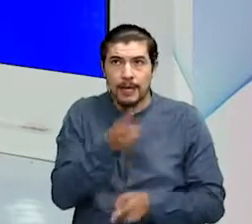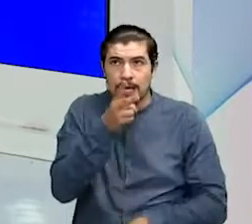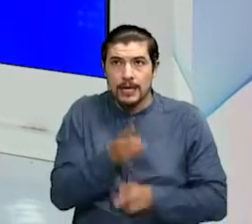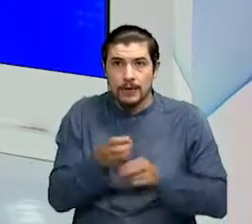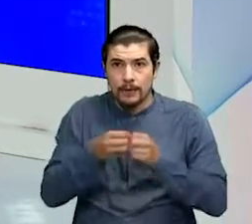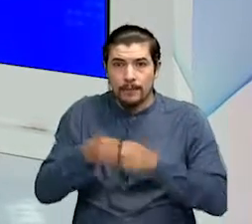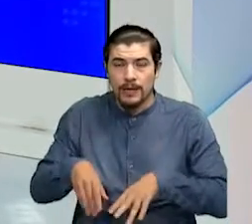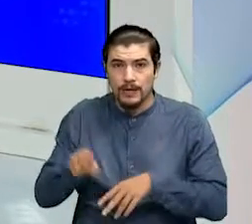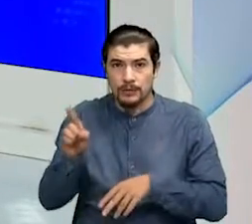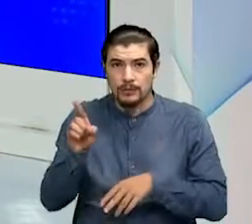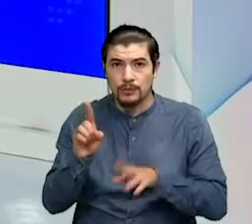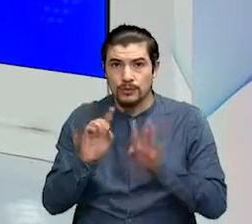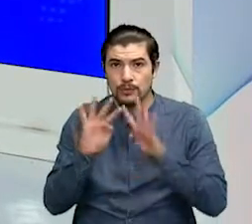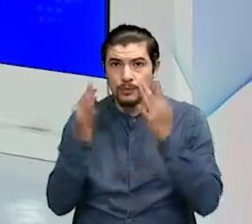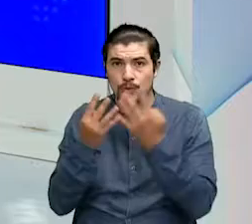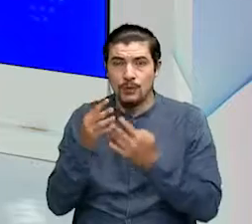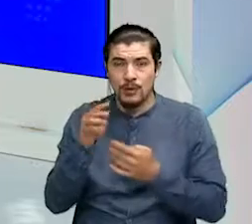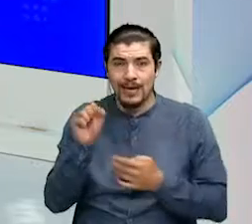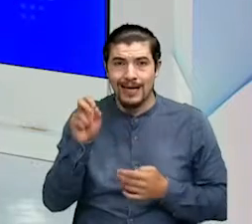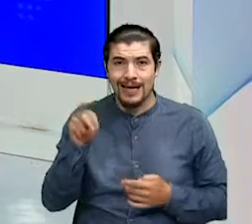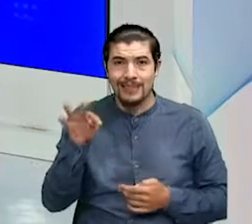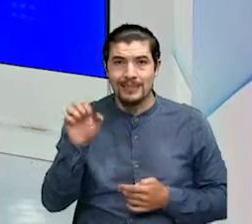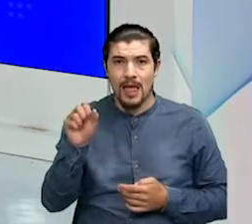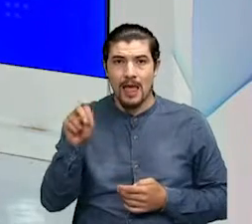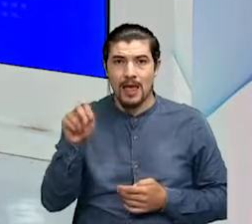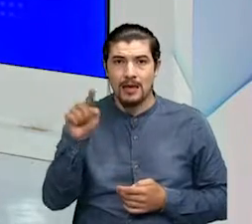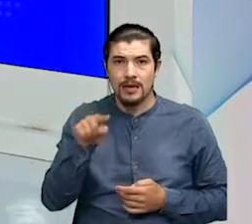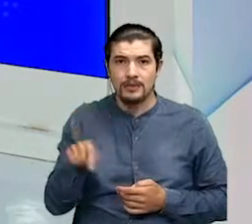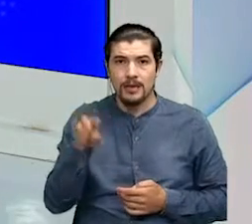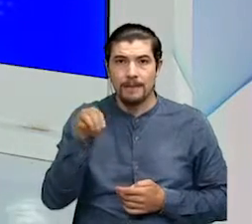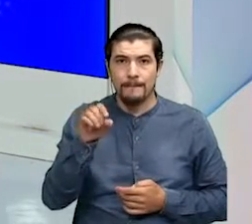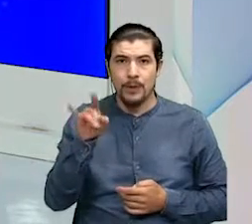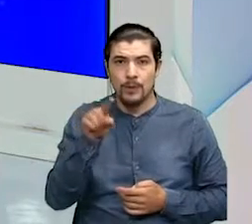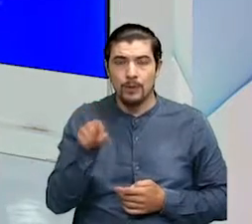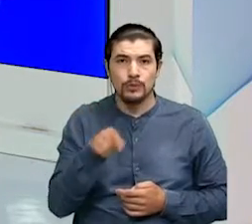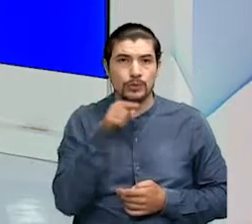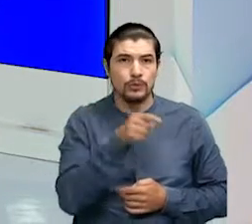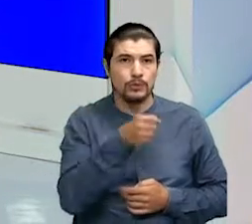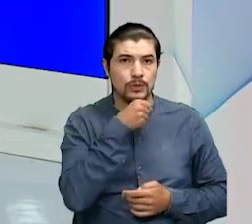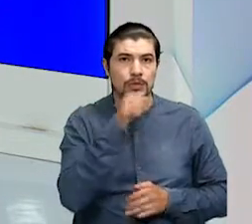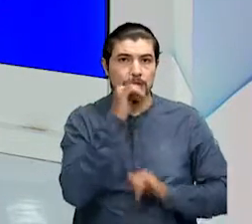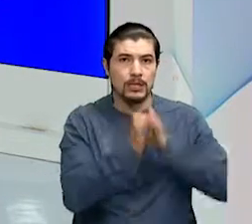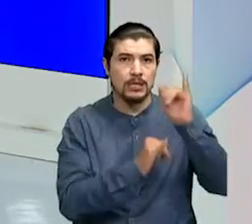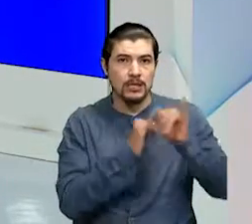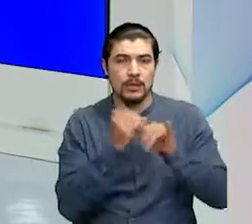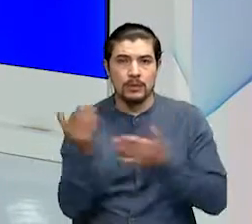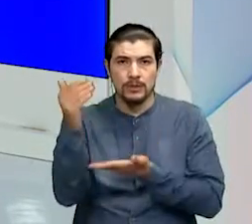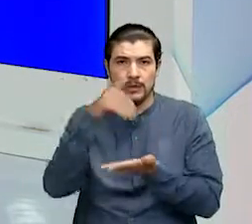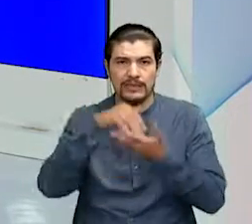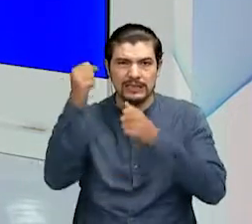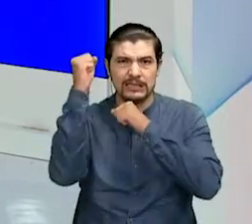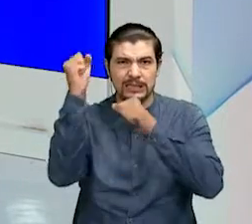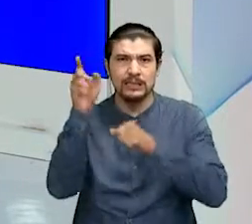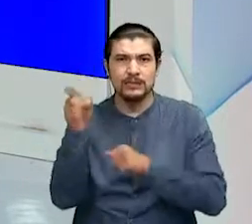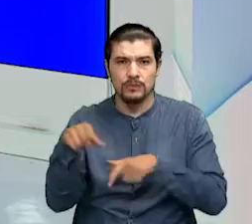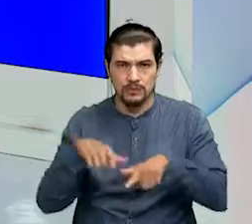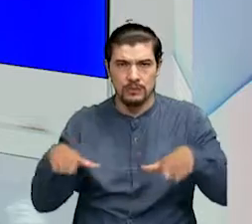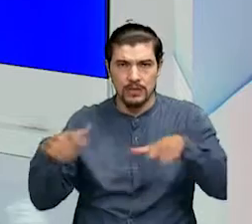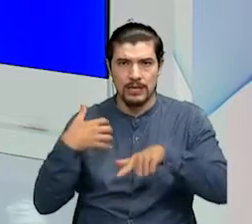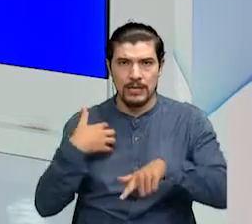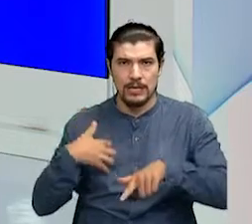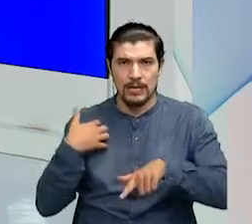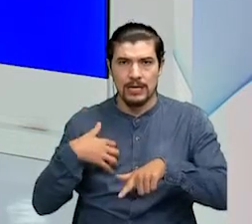encuentra el senador electo Antanas Mockus. Y la noticia internacional, nuevas protestas se registran en Buenos Aires, Argentina.